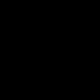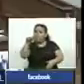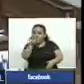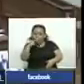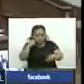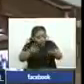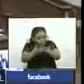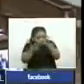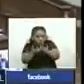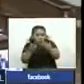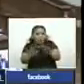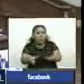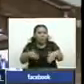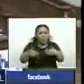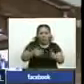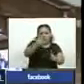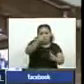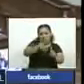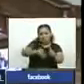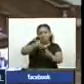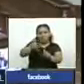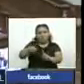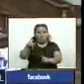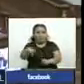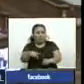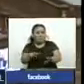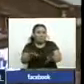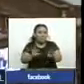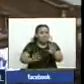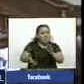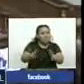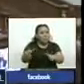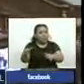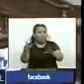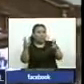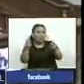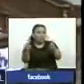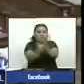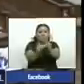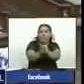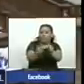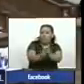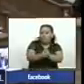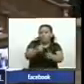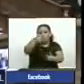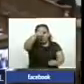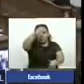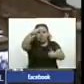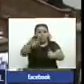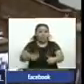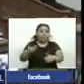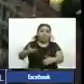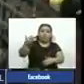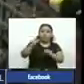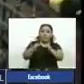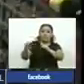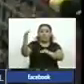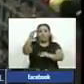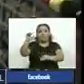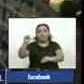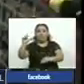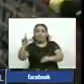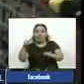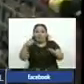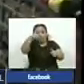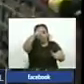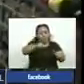presunta materialización de conductas constitutivas de tipo delictivo en la aprobación dada por la Asamblea Nacional al reglamento